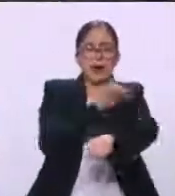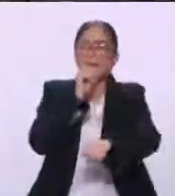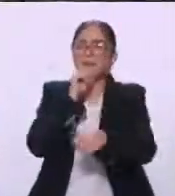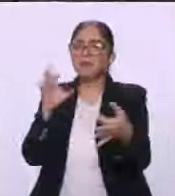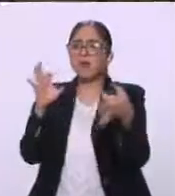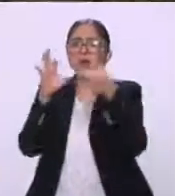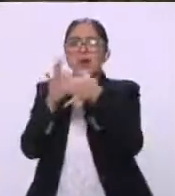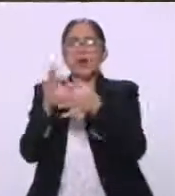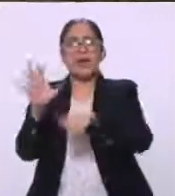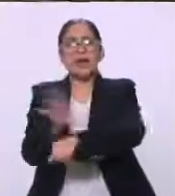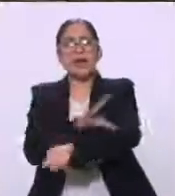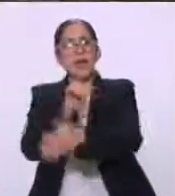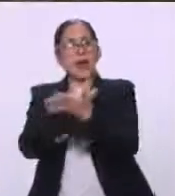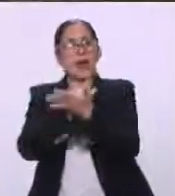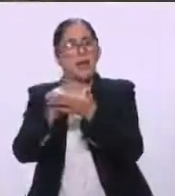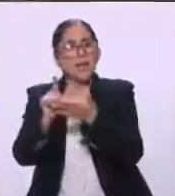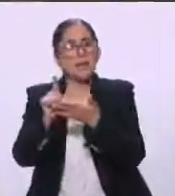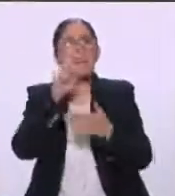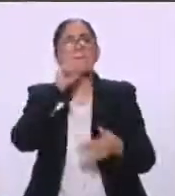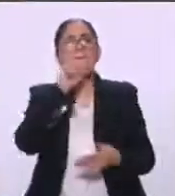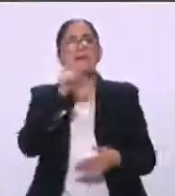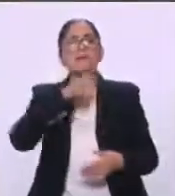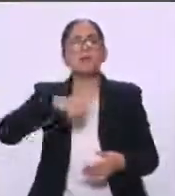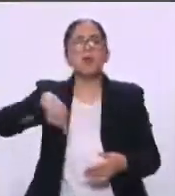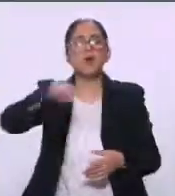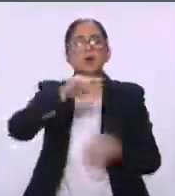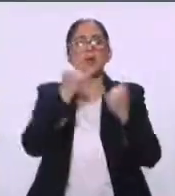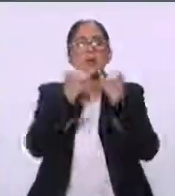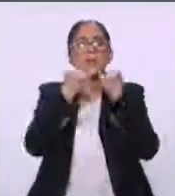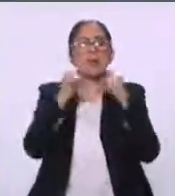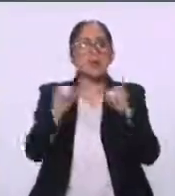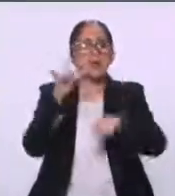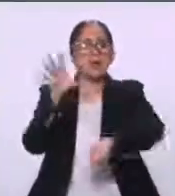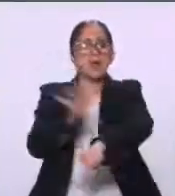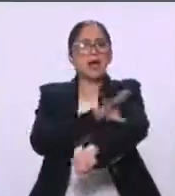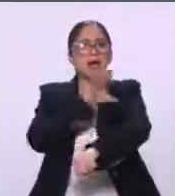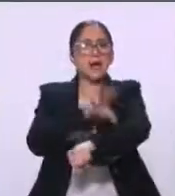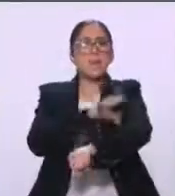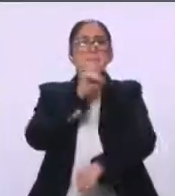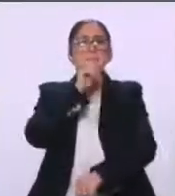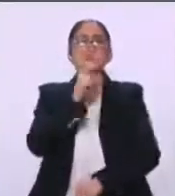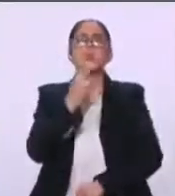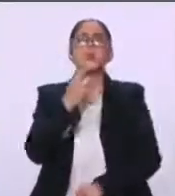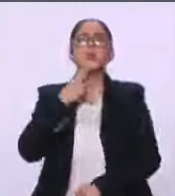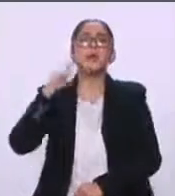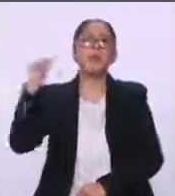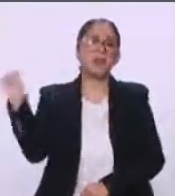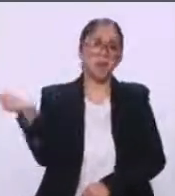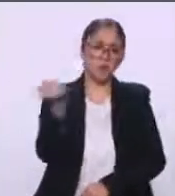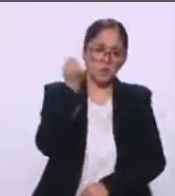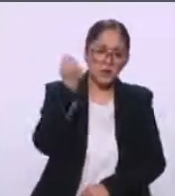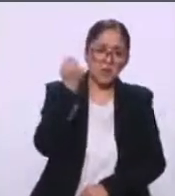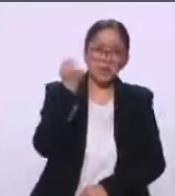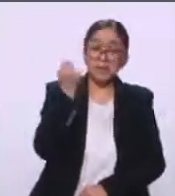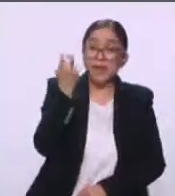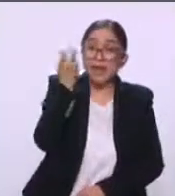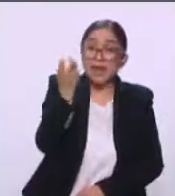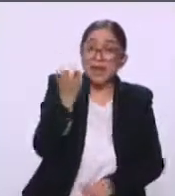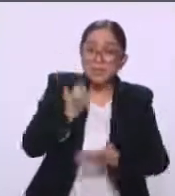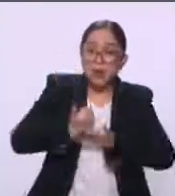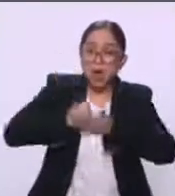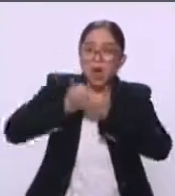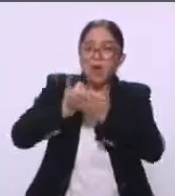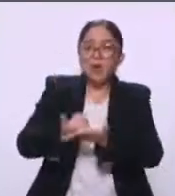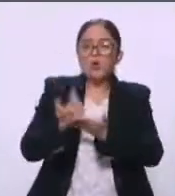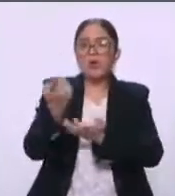en condiciones de independencia energética y tecnológica. Esto es clave porque eso le va a dar viabilidad económica